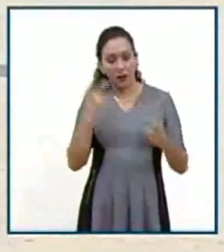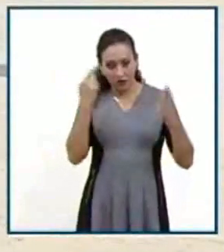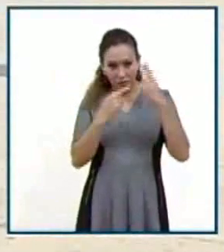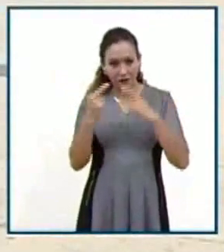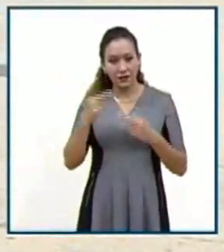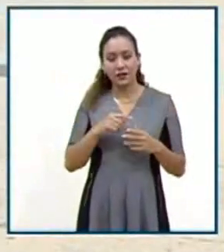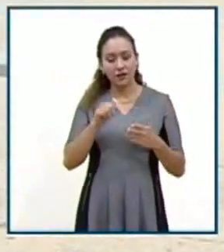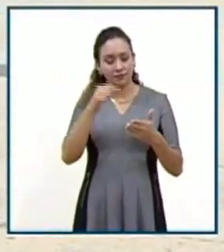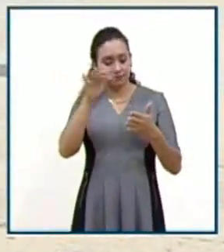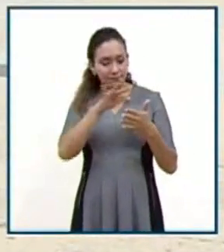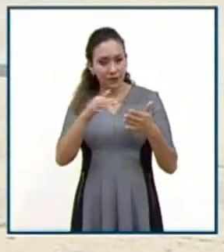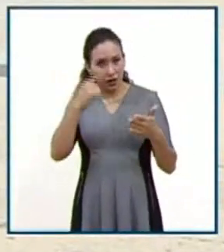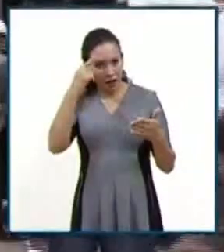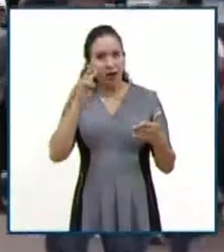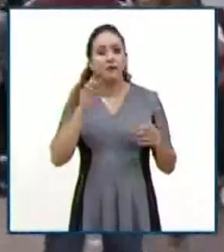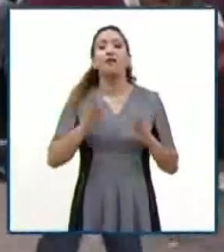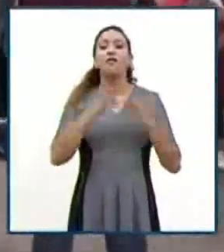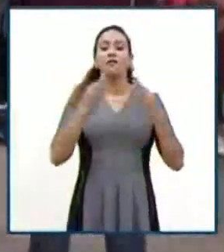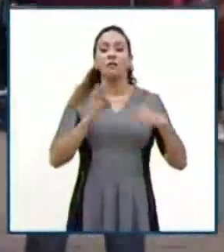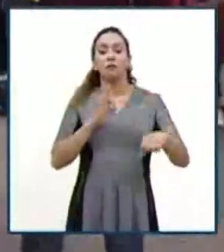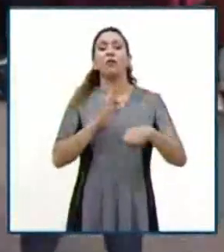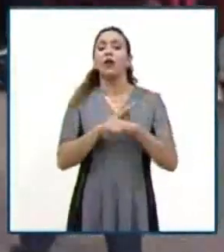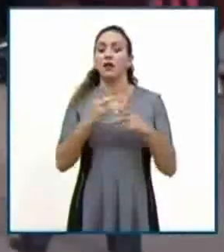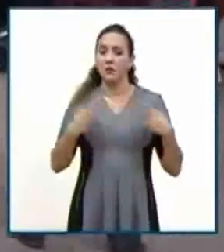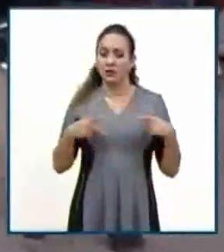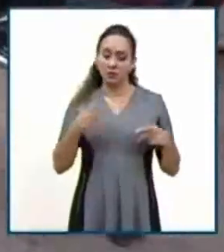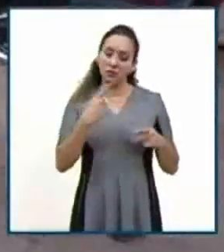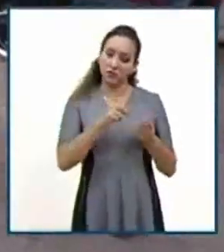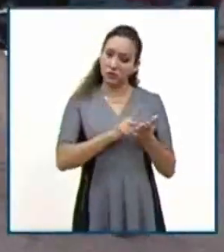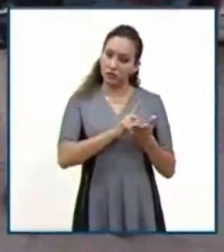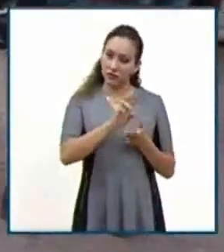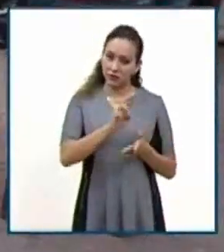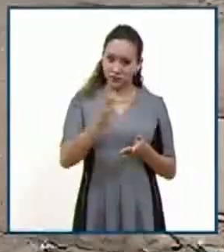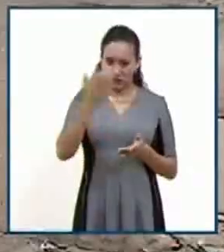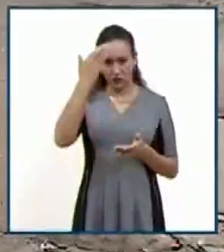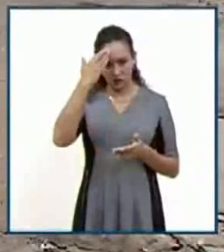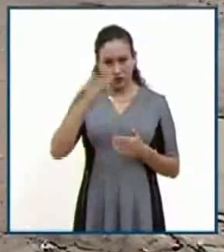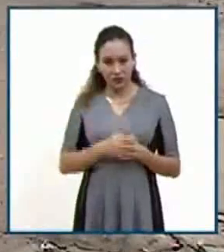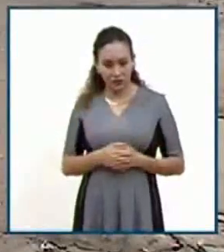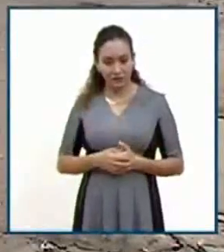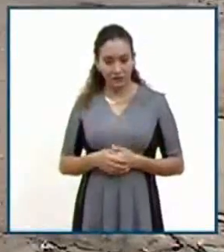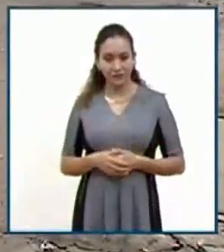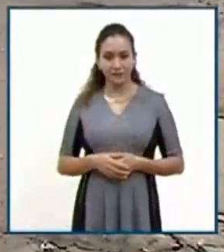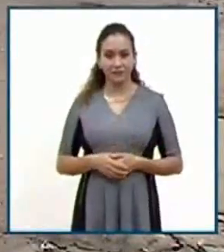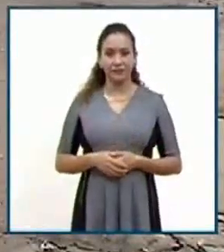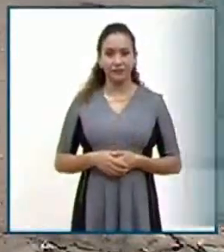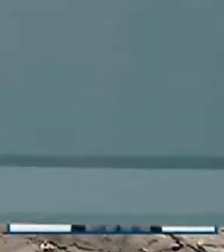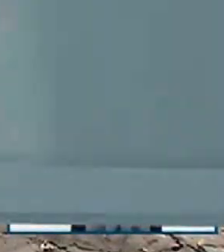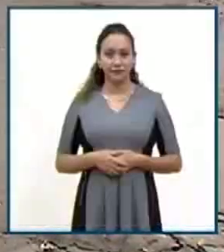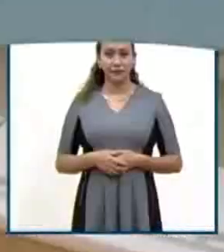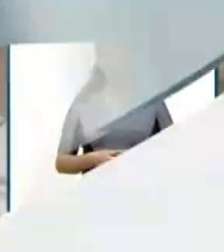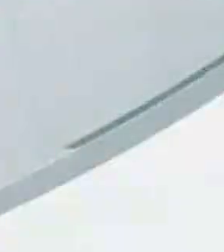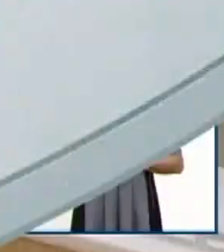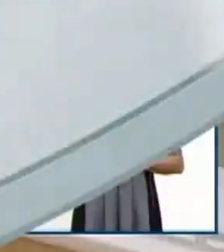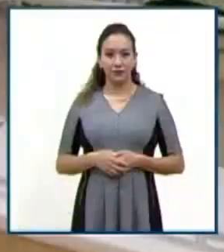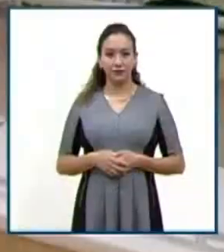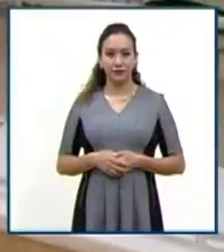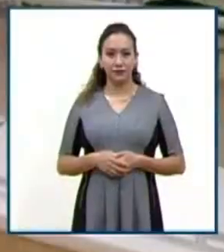las autoridades, esto para atender el fenómeno que estableció la Corte Interamericana de Derechos Humanos, que son prevenir